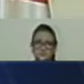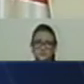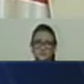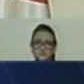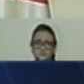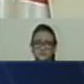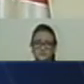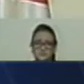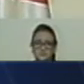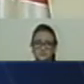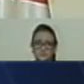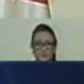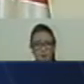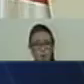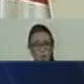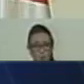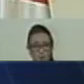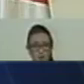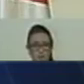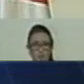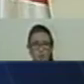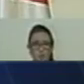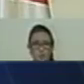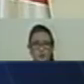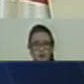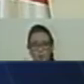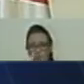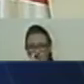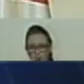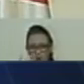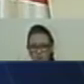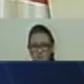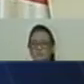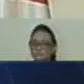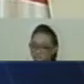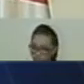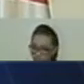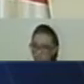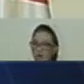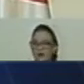Cuando se trata de gobernadores y gobernadoras, cada 4 años, ahí están las elecciones.